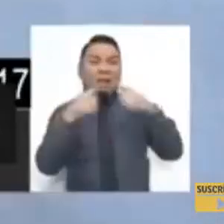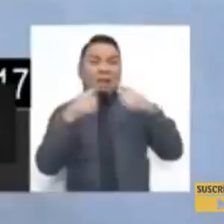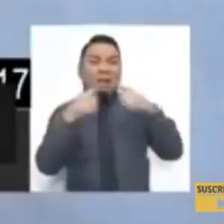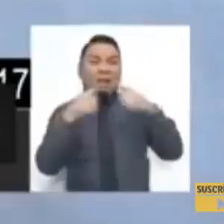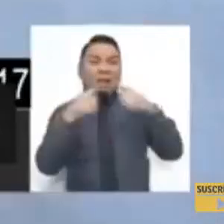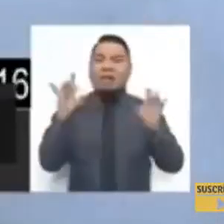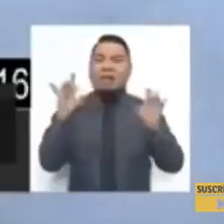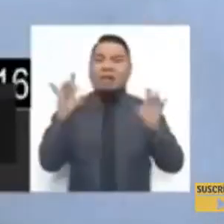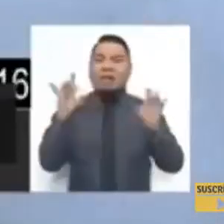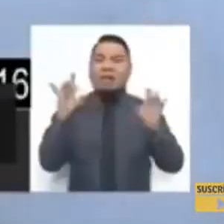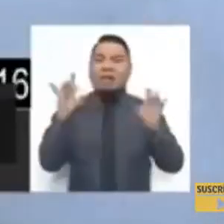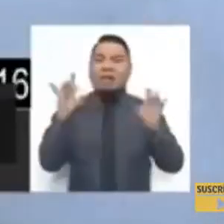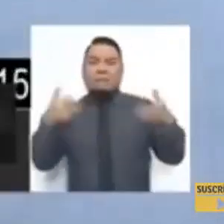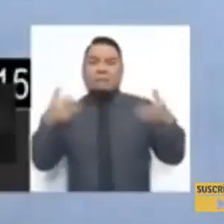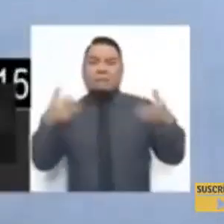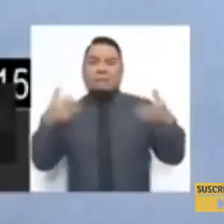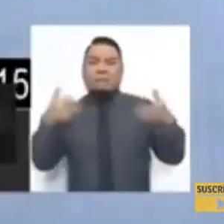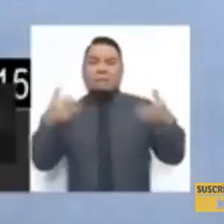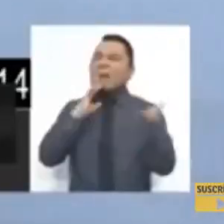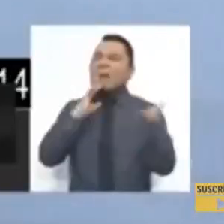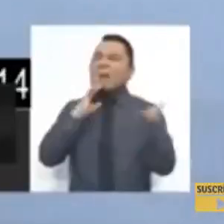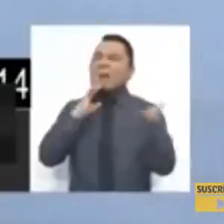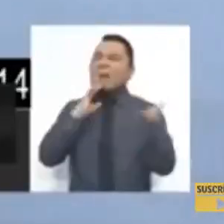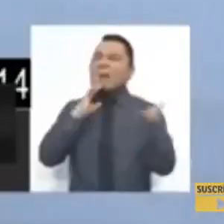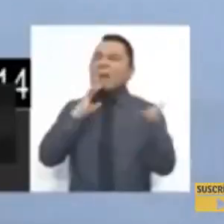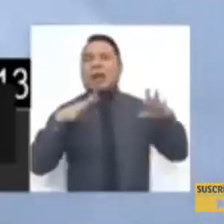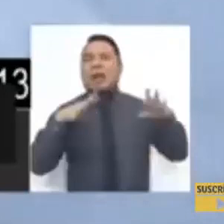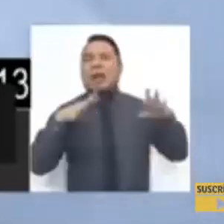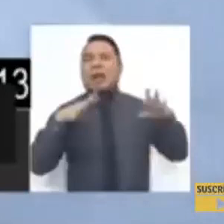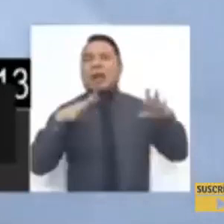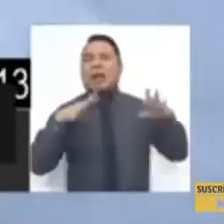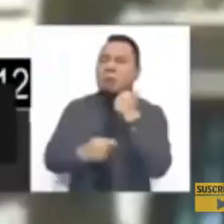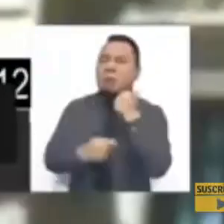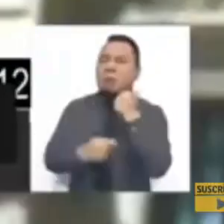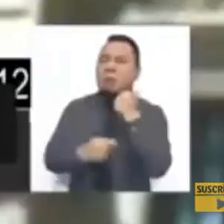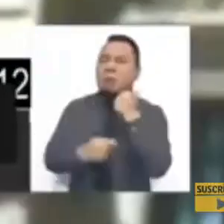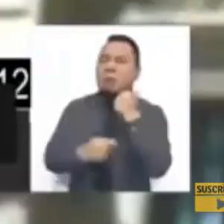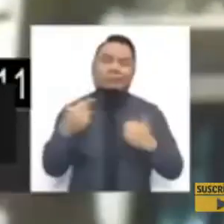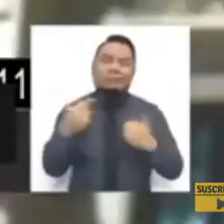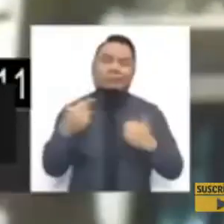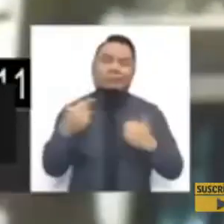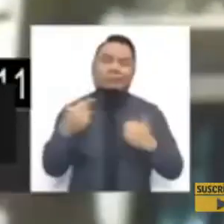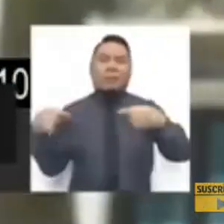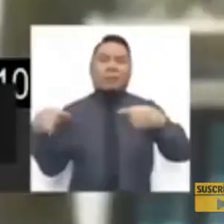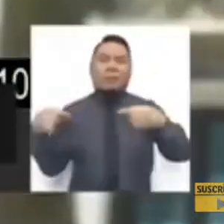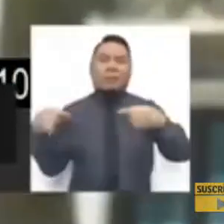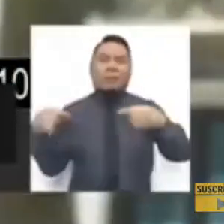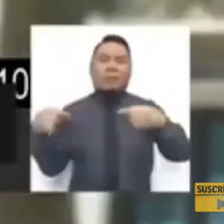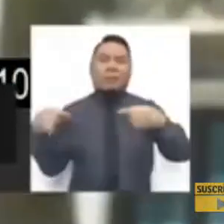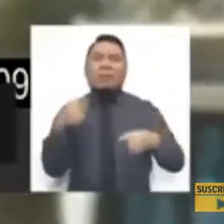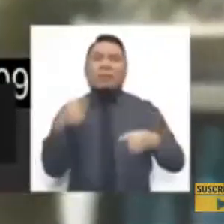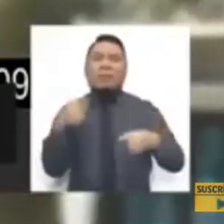de división, de lucha de clase, no solamente ha generado las agresiones contra